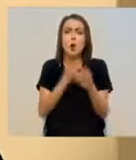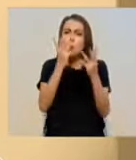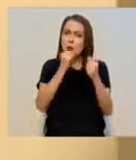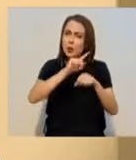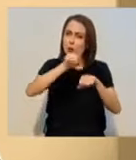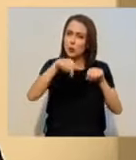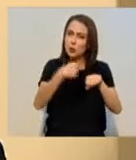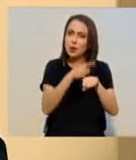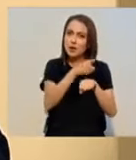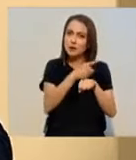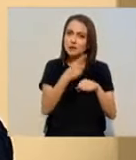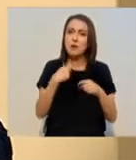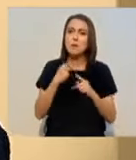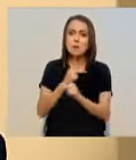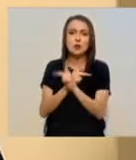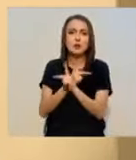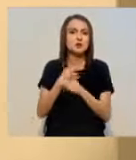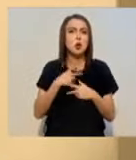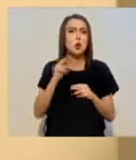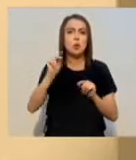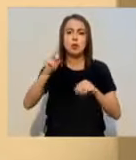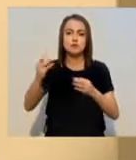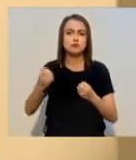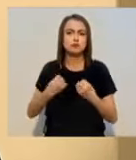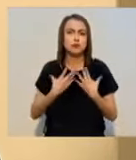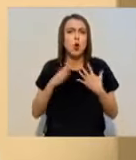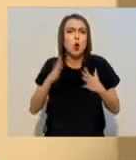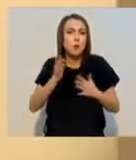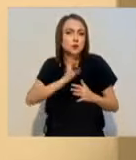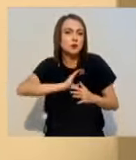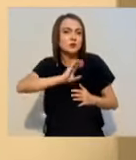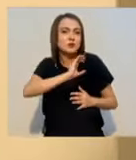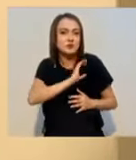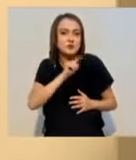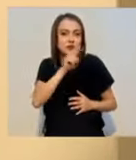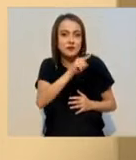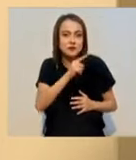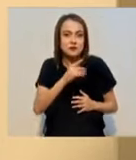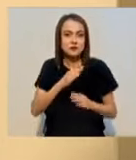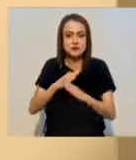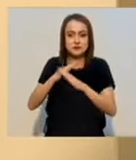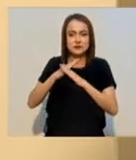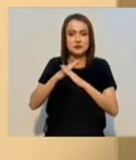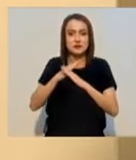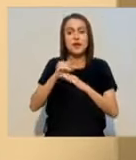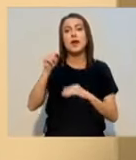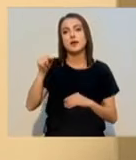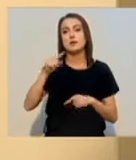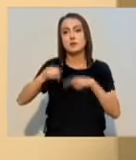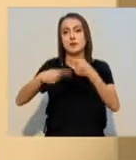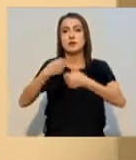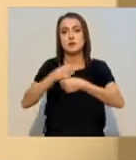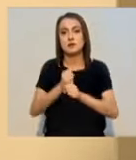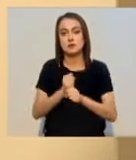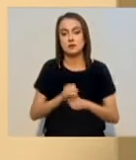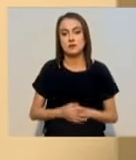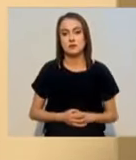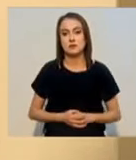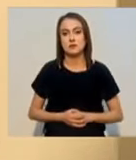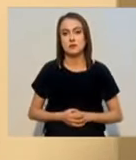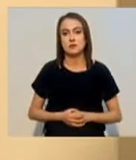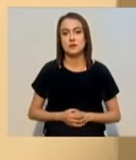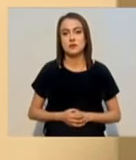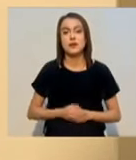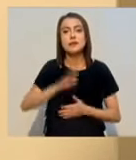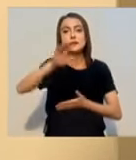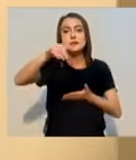cuánto dura esa inmunidad, cómo son las condiciones de esa inmunidad. Esto se va a hacer con